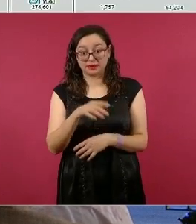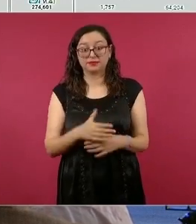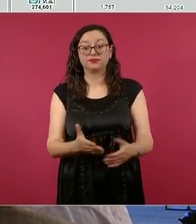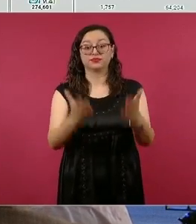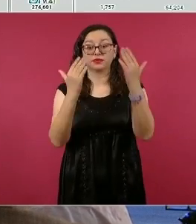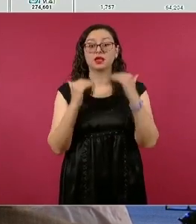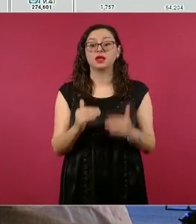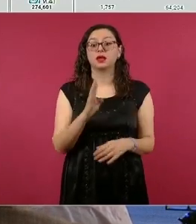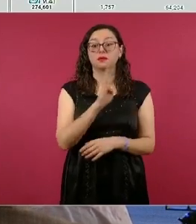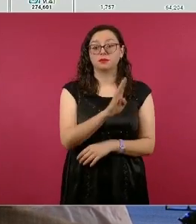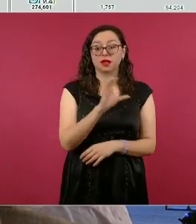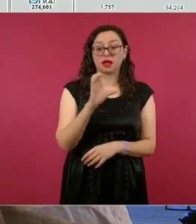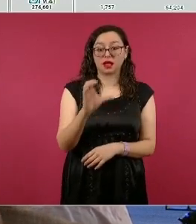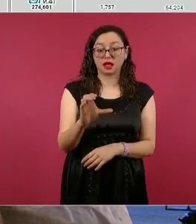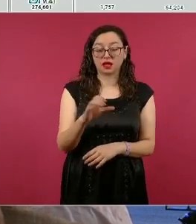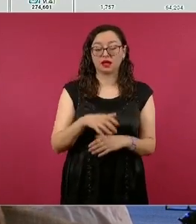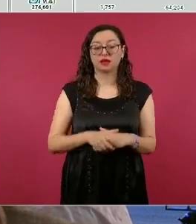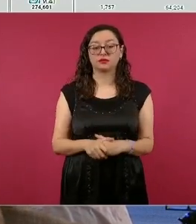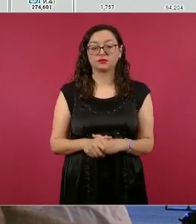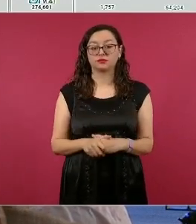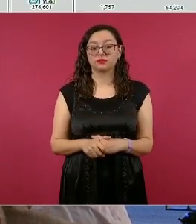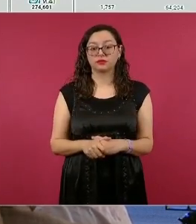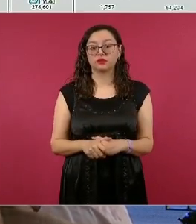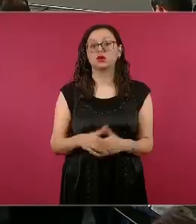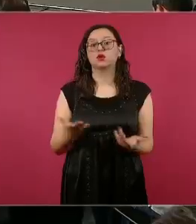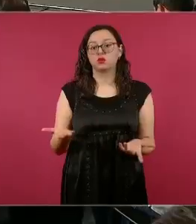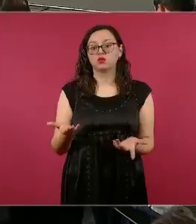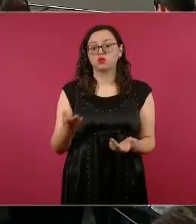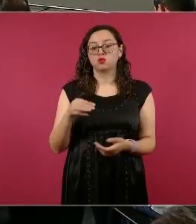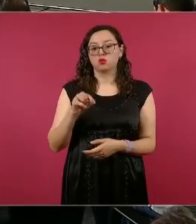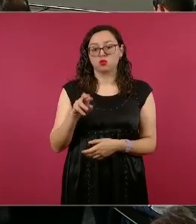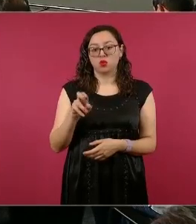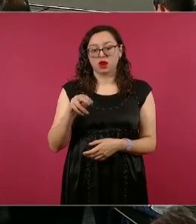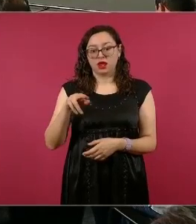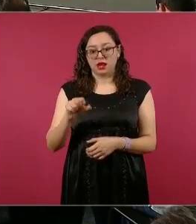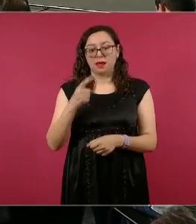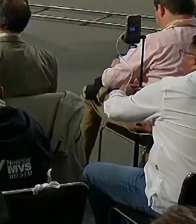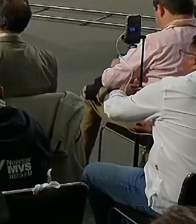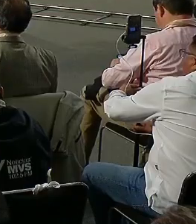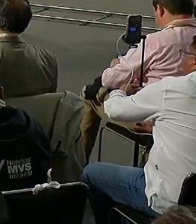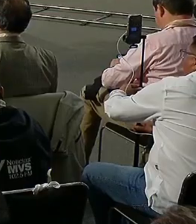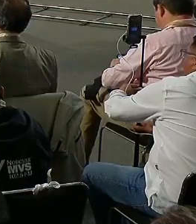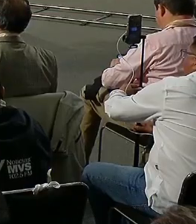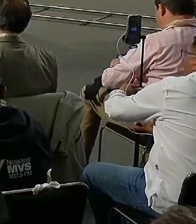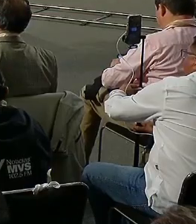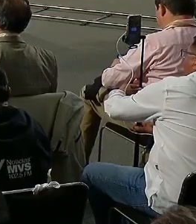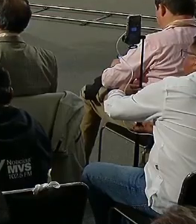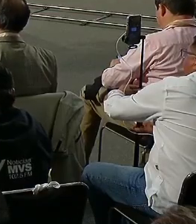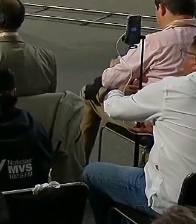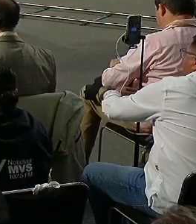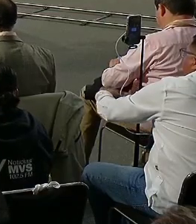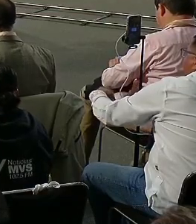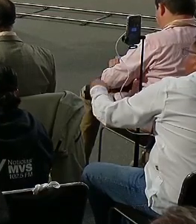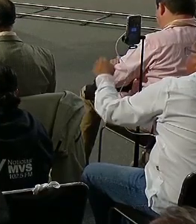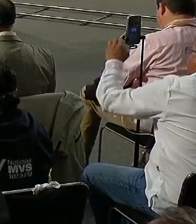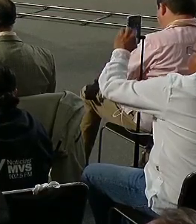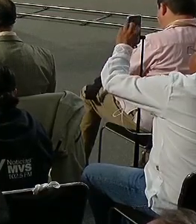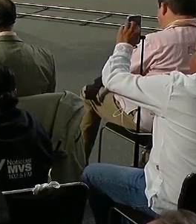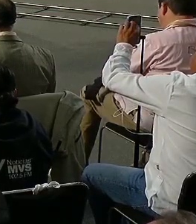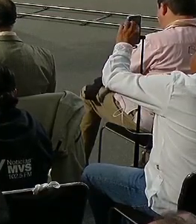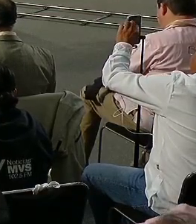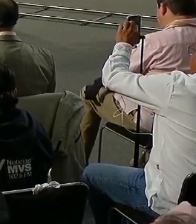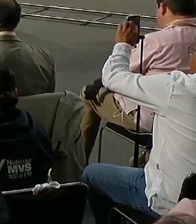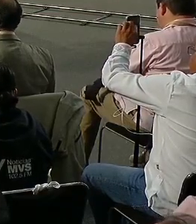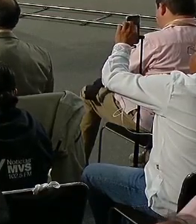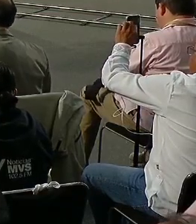California. En Baja California, Morena obtiene primer lugar, primera minoría entrará PAN, PRI, PRD.